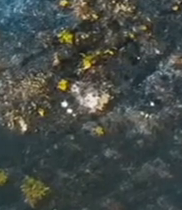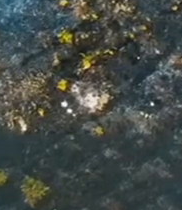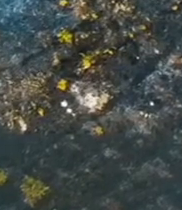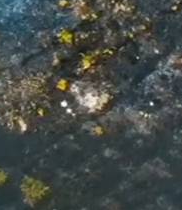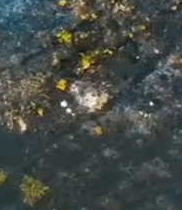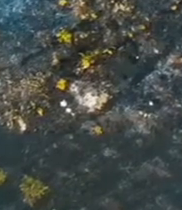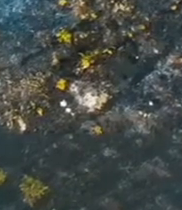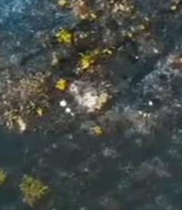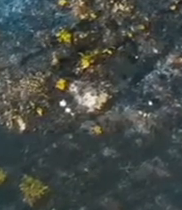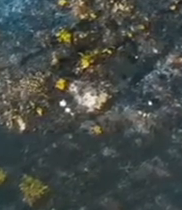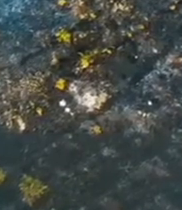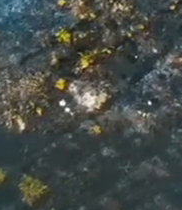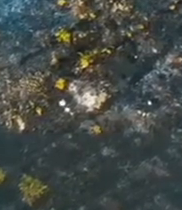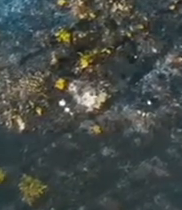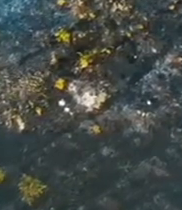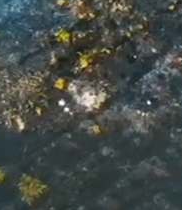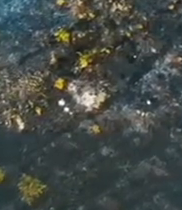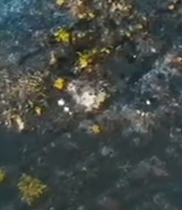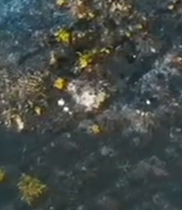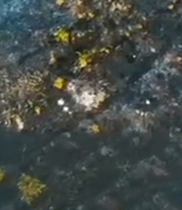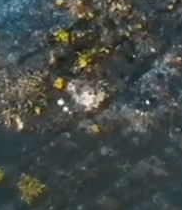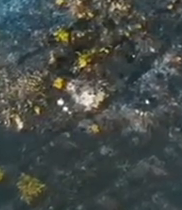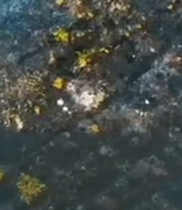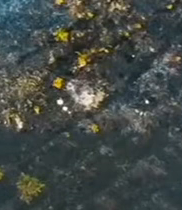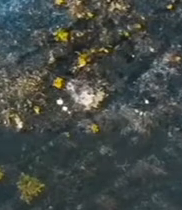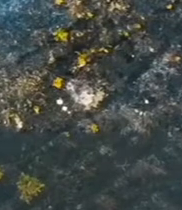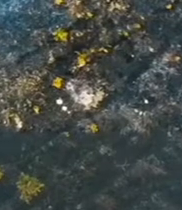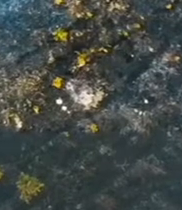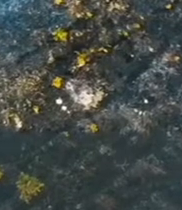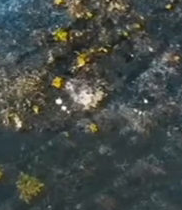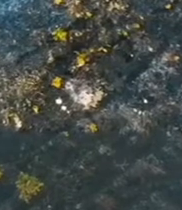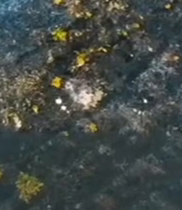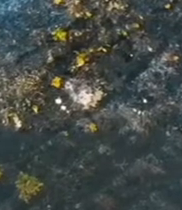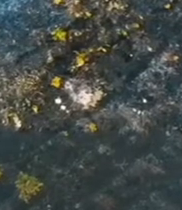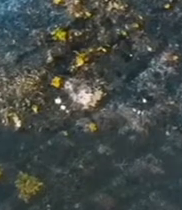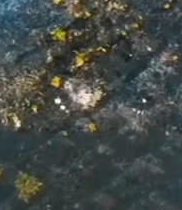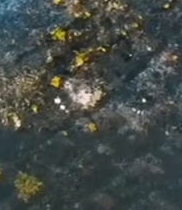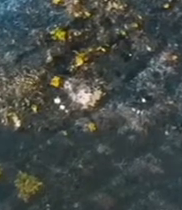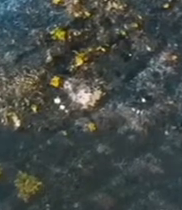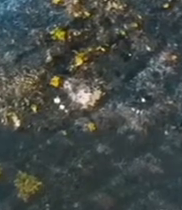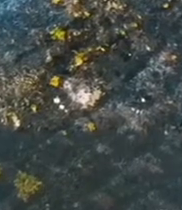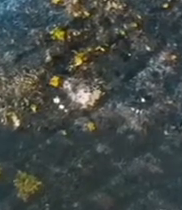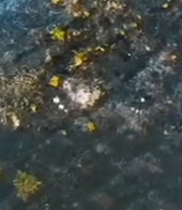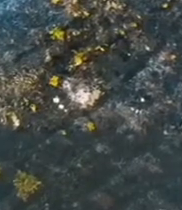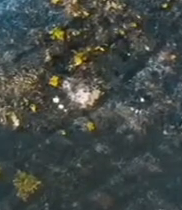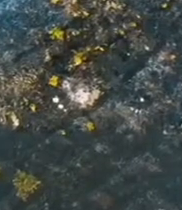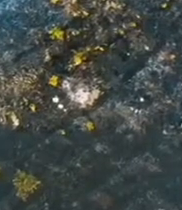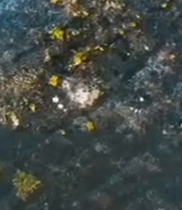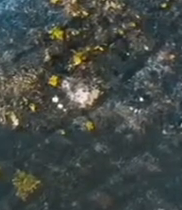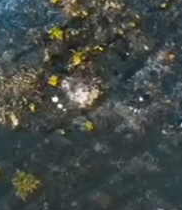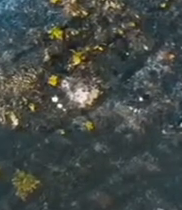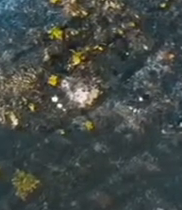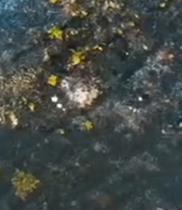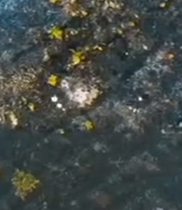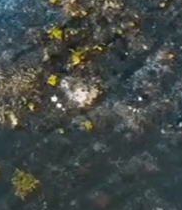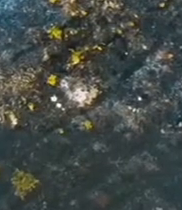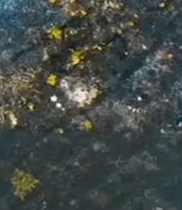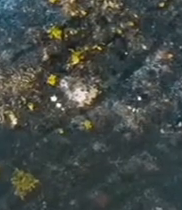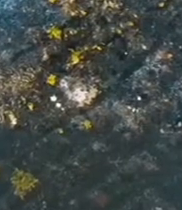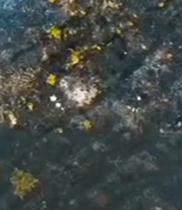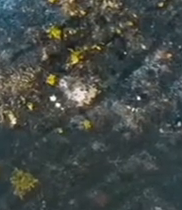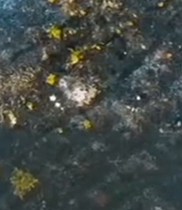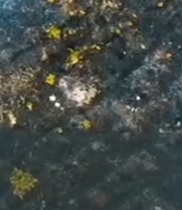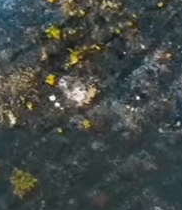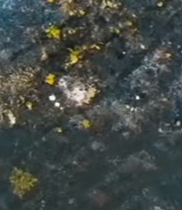de la radiación ultravioleta. Cuando pensamos en las opciones de geoingeniería para nuestro futuro, debemos tener cuidado